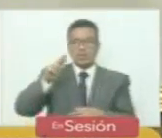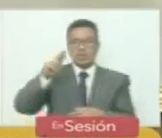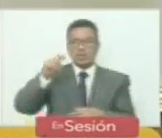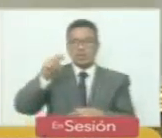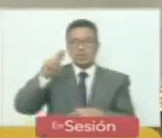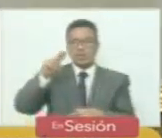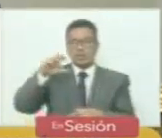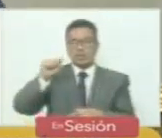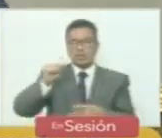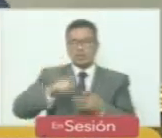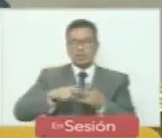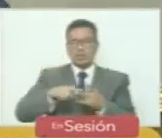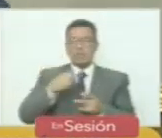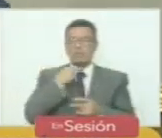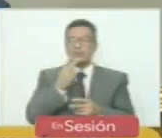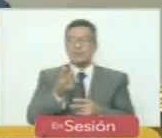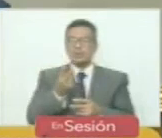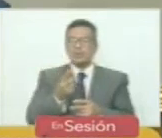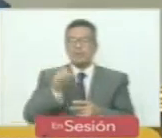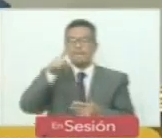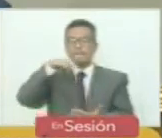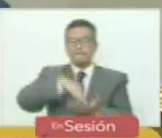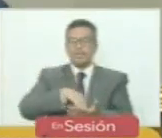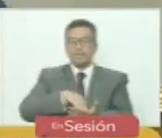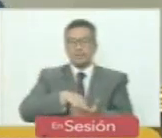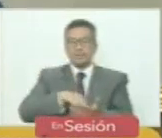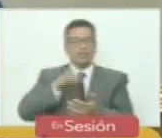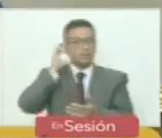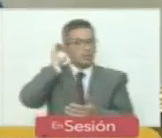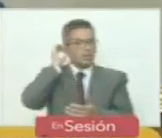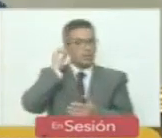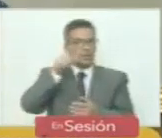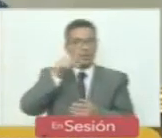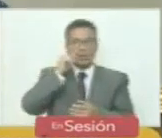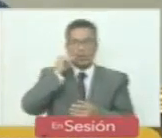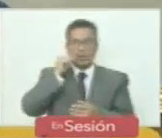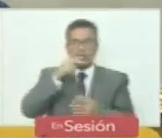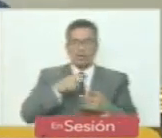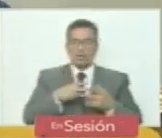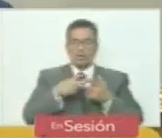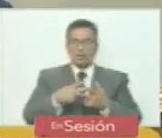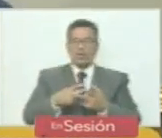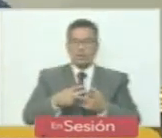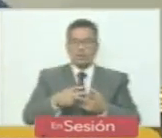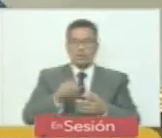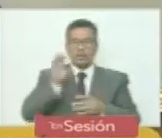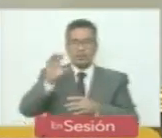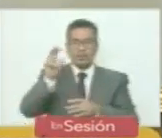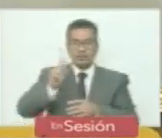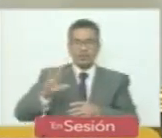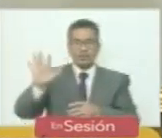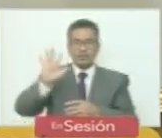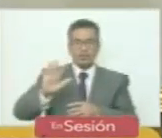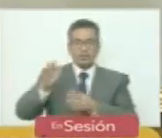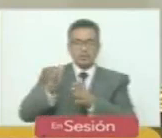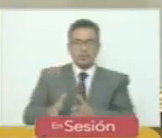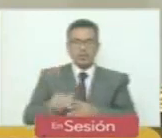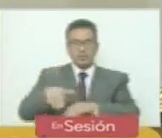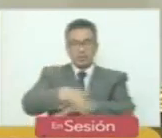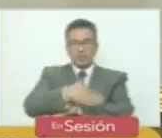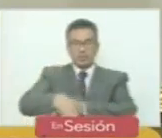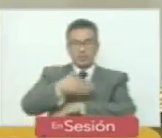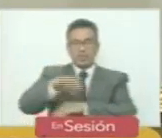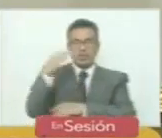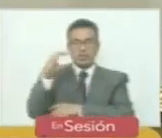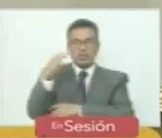es la vocera de los miles de mujeres y hombres dignos de esta patria venezolana que hoy colmaron las calles de